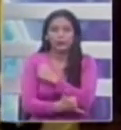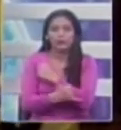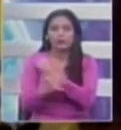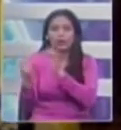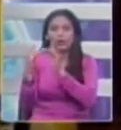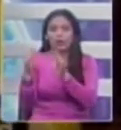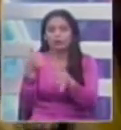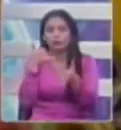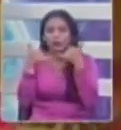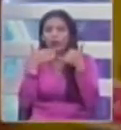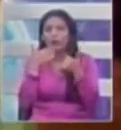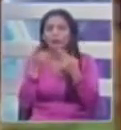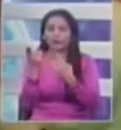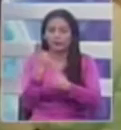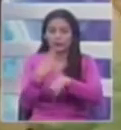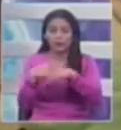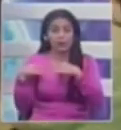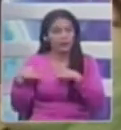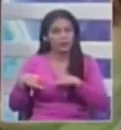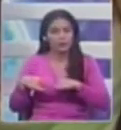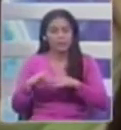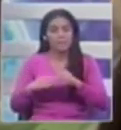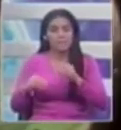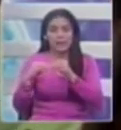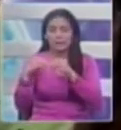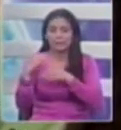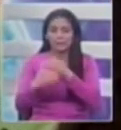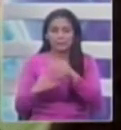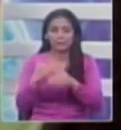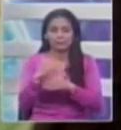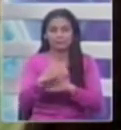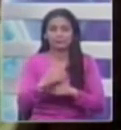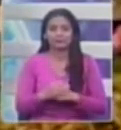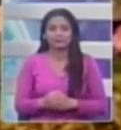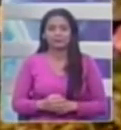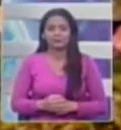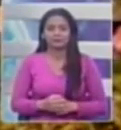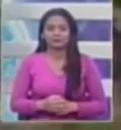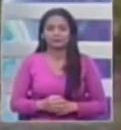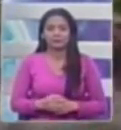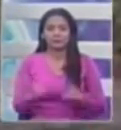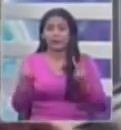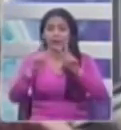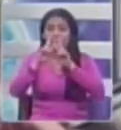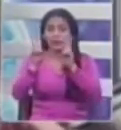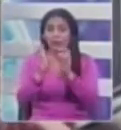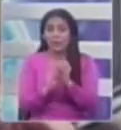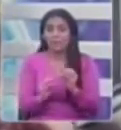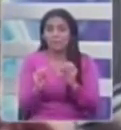profundizar y avanzar. Trabajará en conjunto con las instituciones mencionadas en temas de innovación y